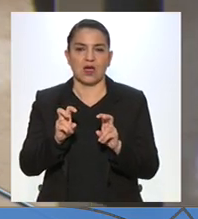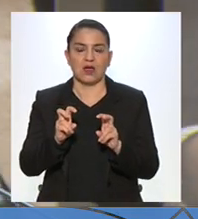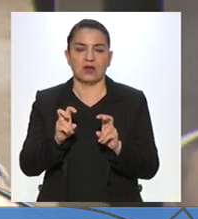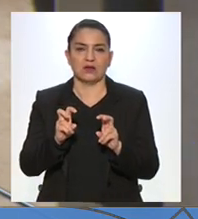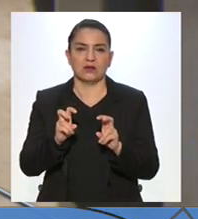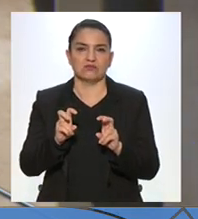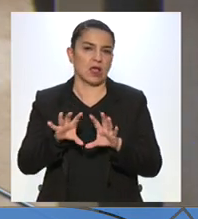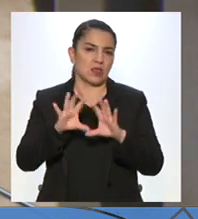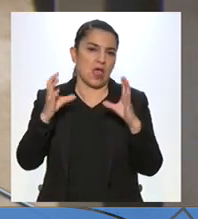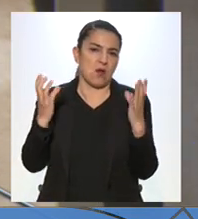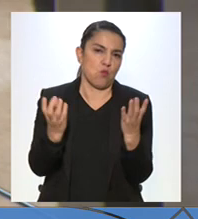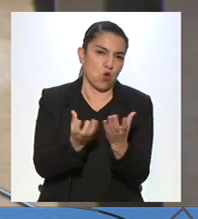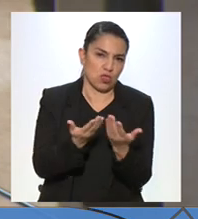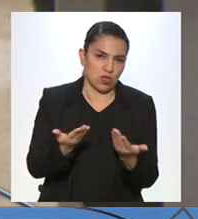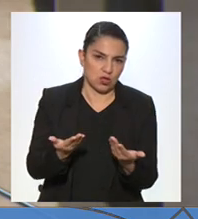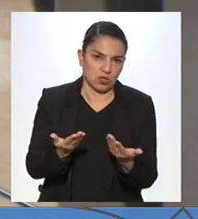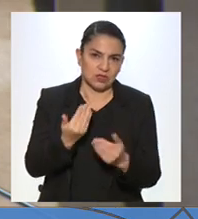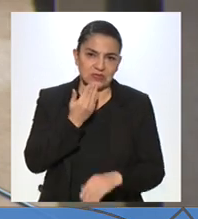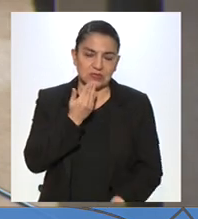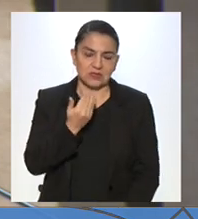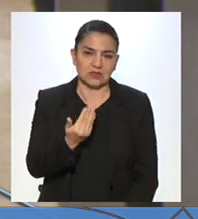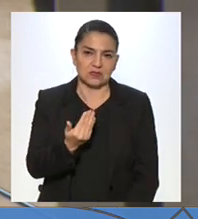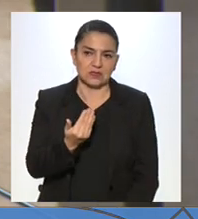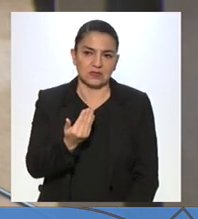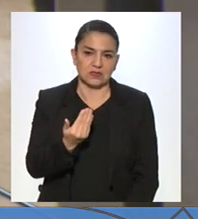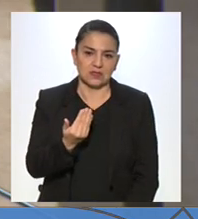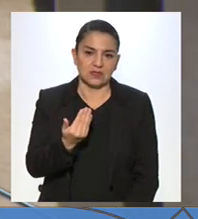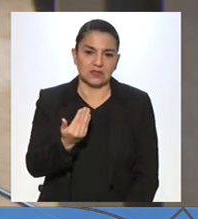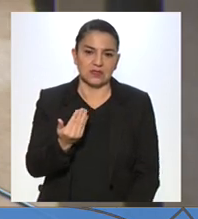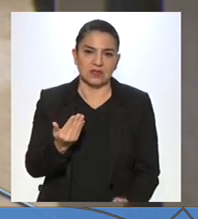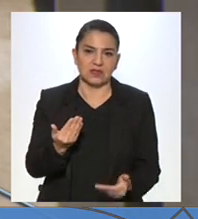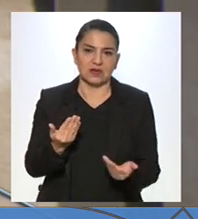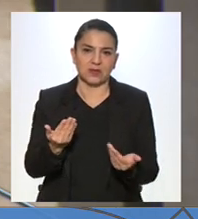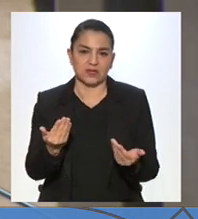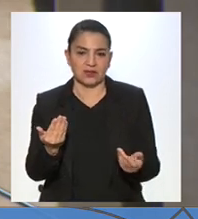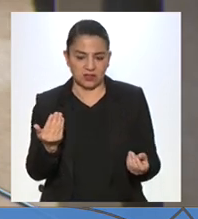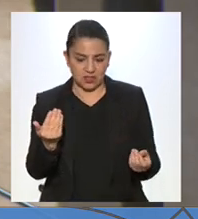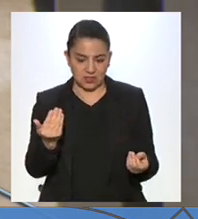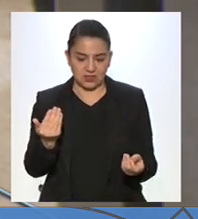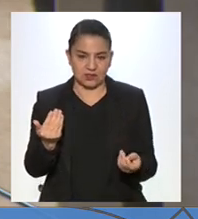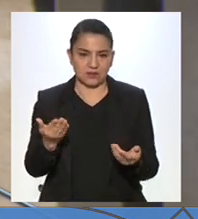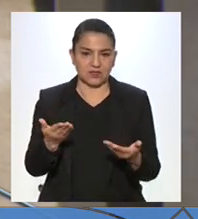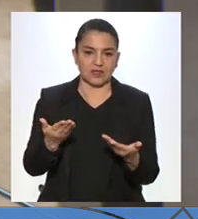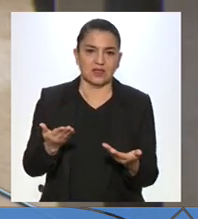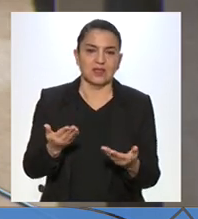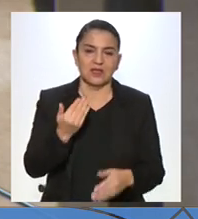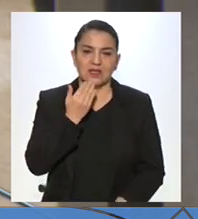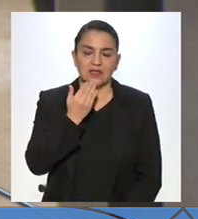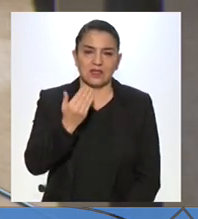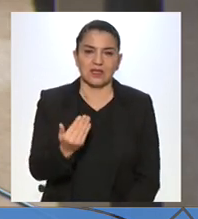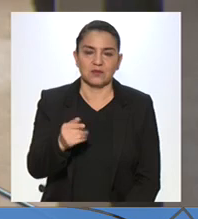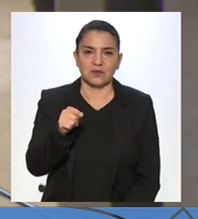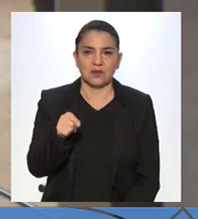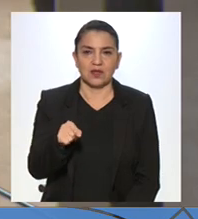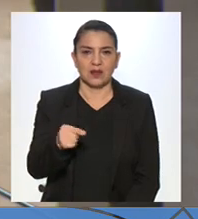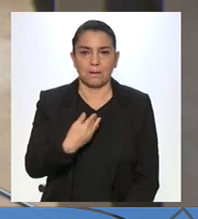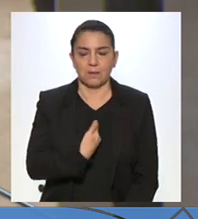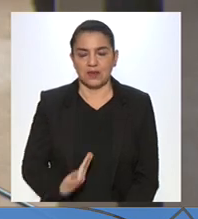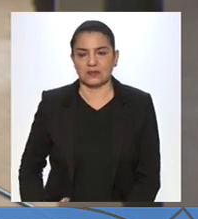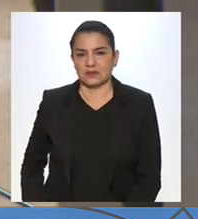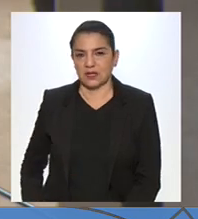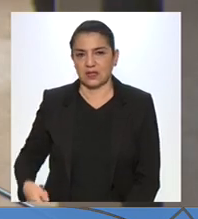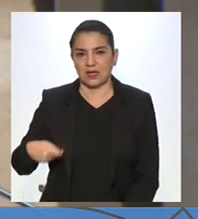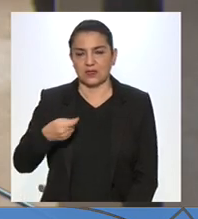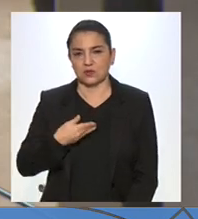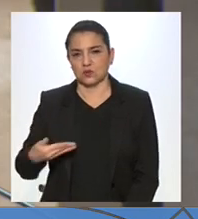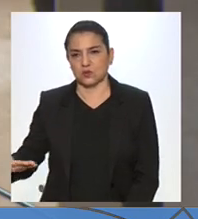en el mundo. Y respecto del cambio climático, senador, por su intermedio, presidenta, el Banco Central